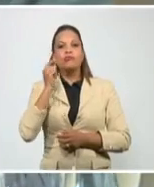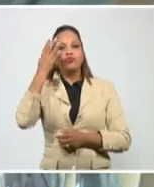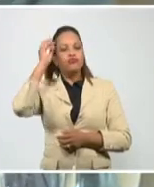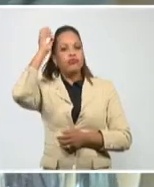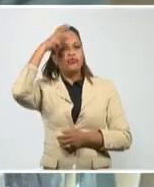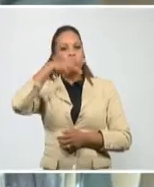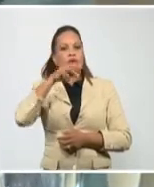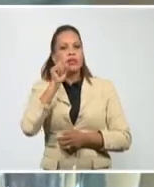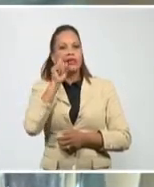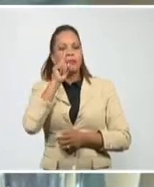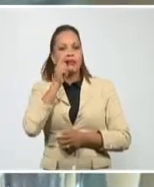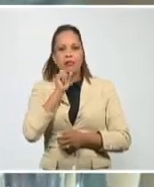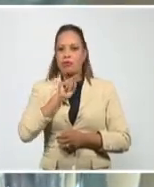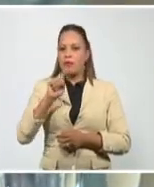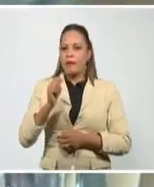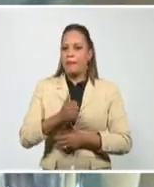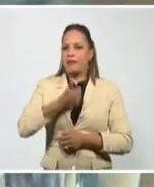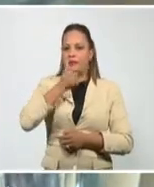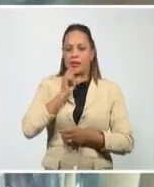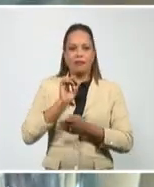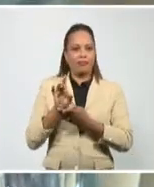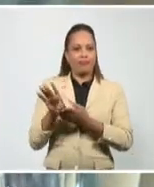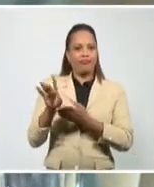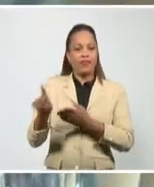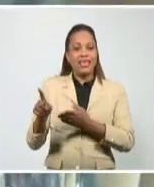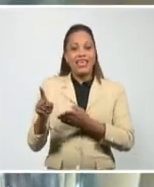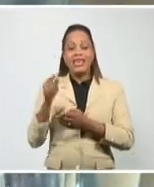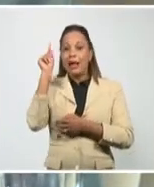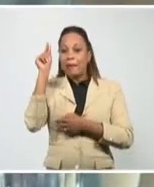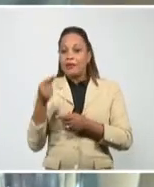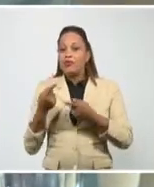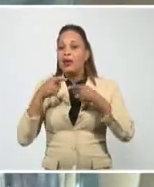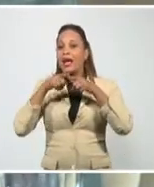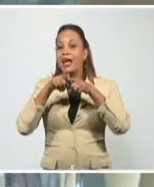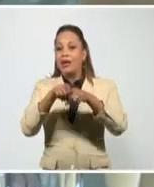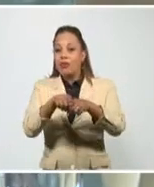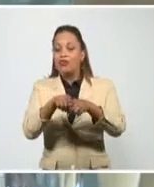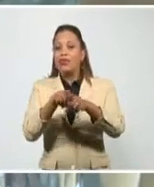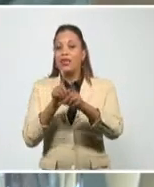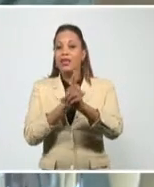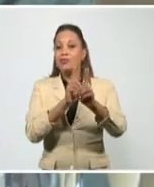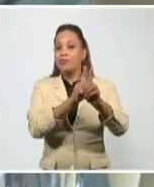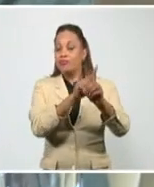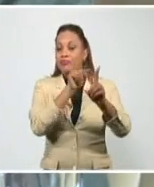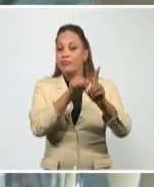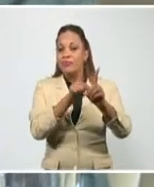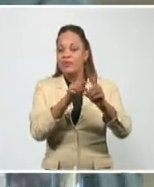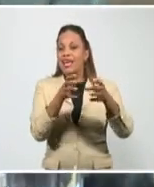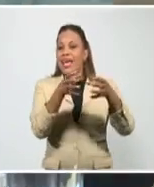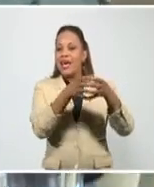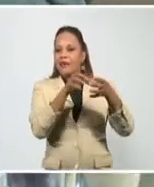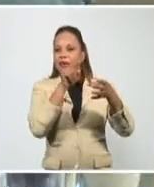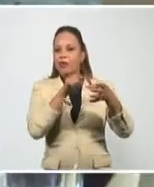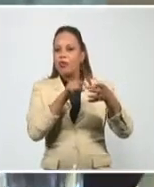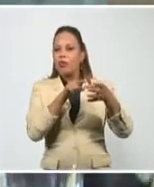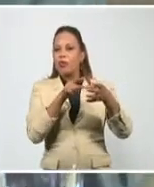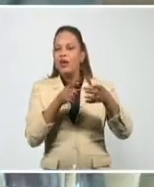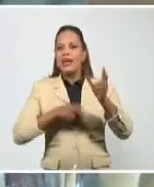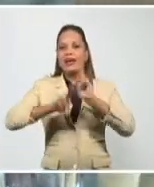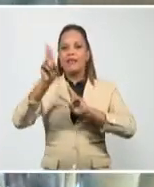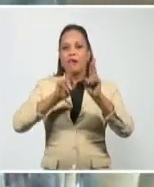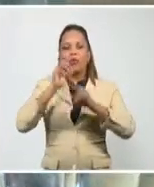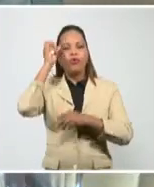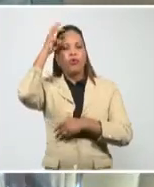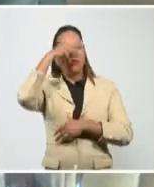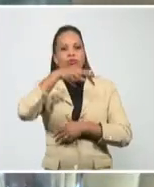terminando su mandato y la gusanera, el núcleo duro fascista de Miami, con todas sus